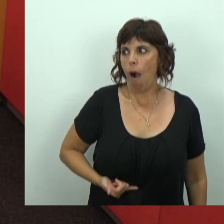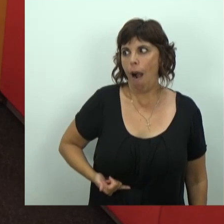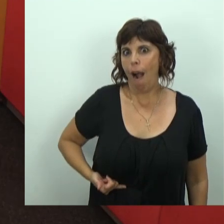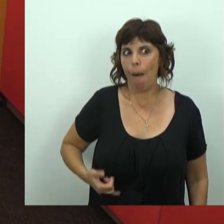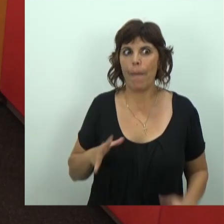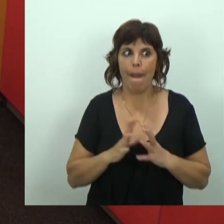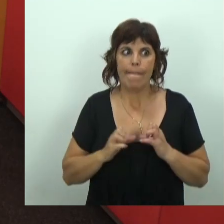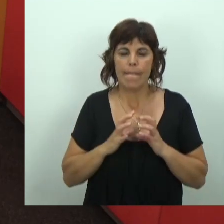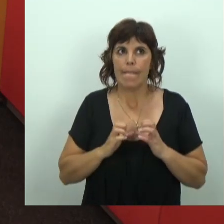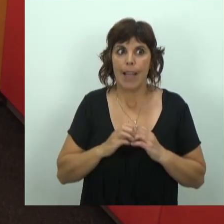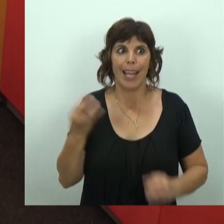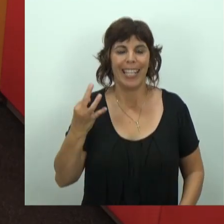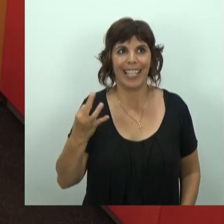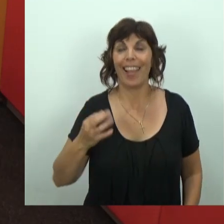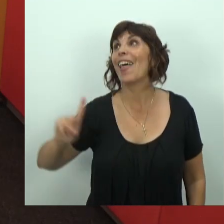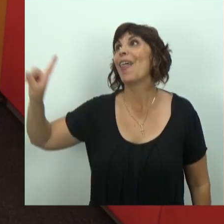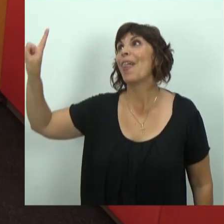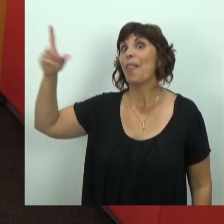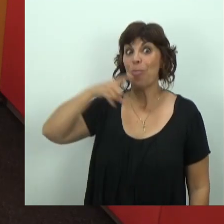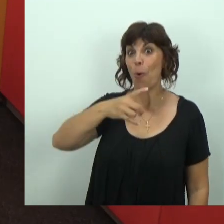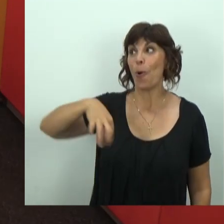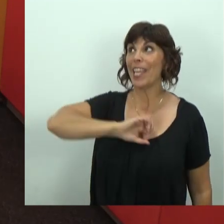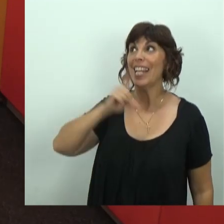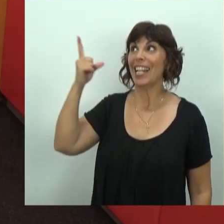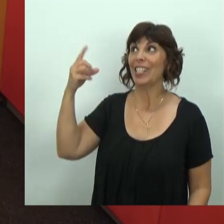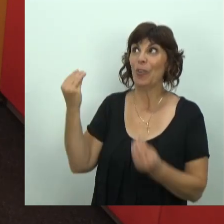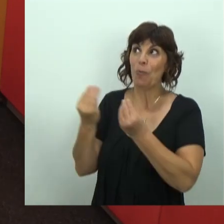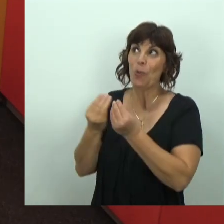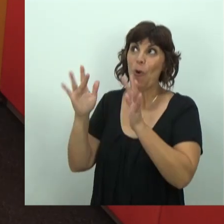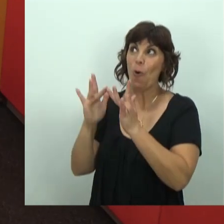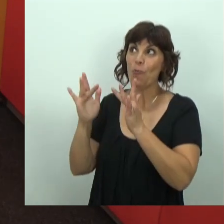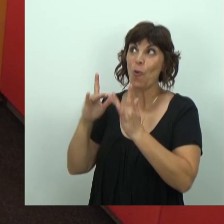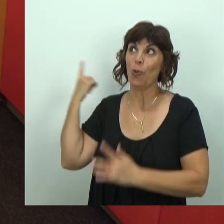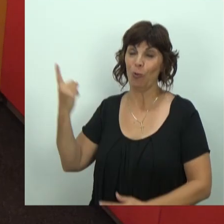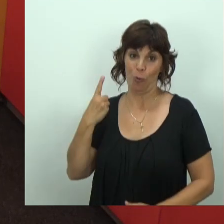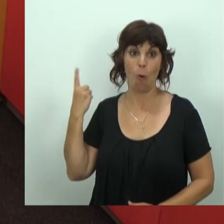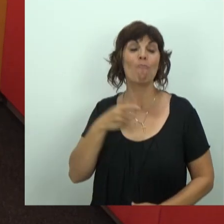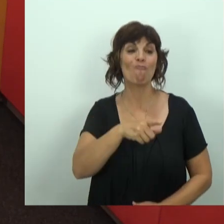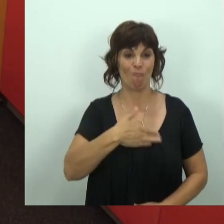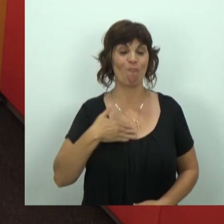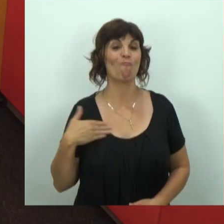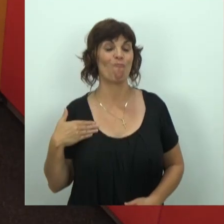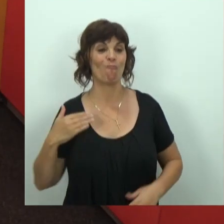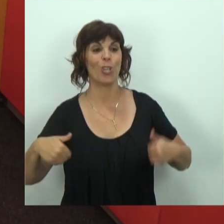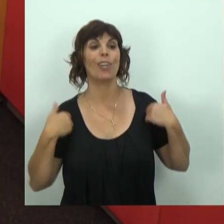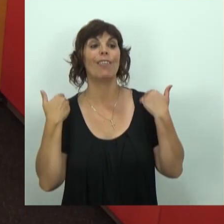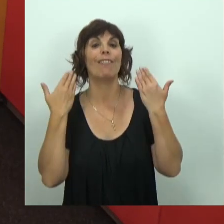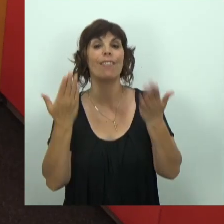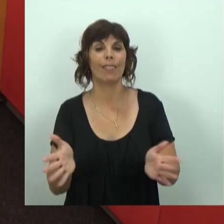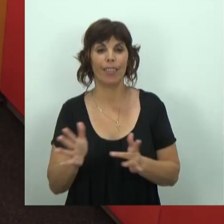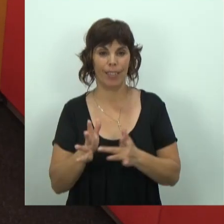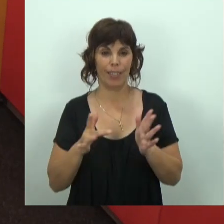el Señor. La gracia de Jesucristo esa gracia con cual Él